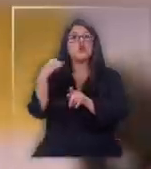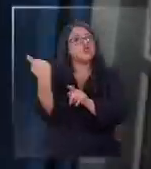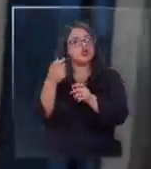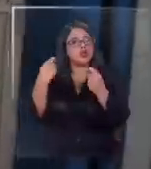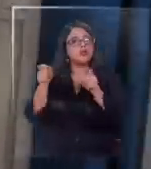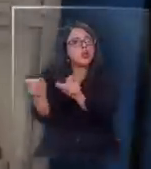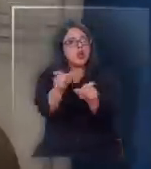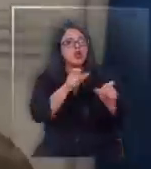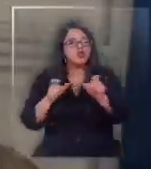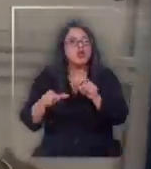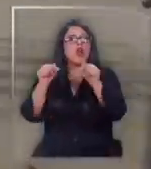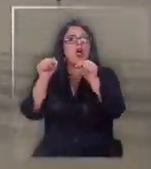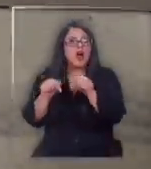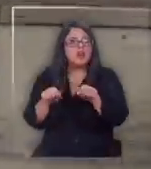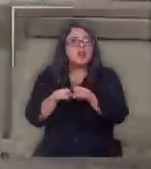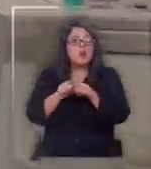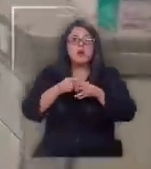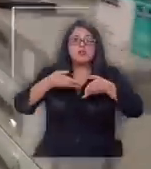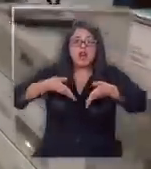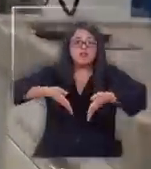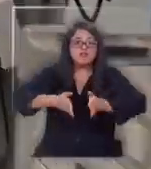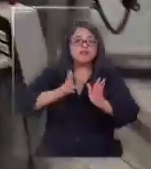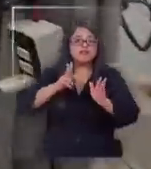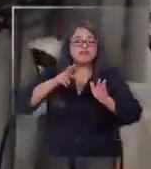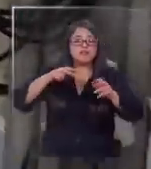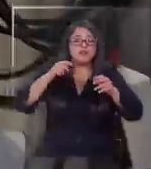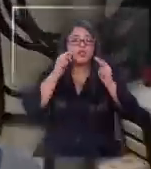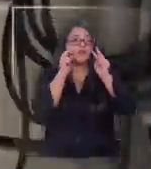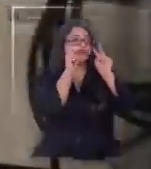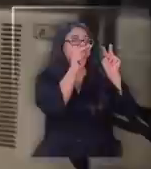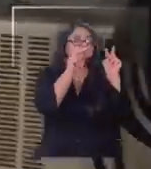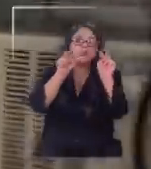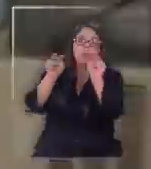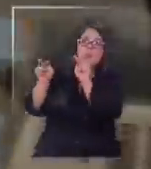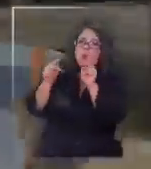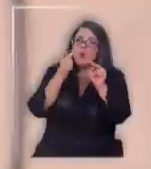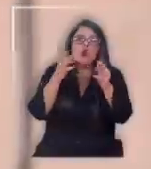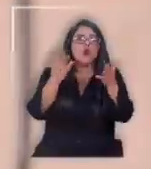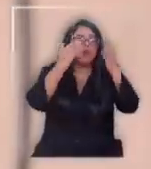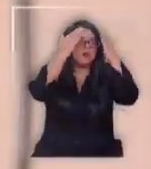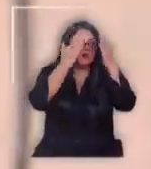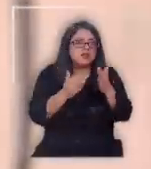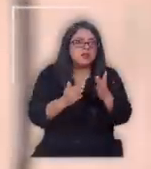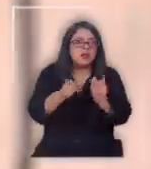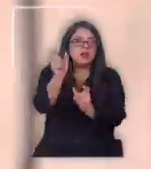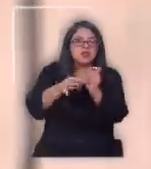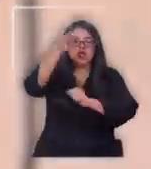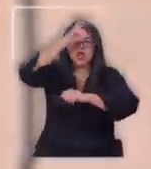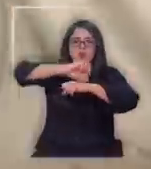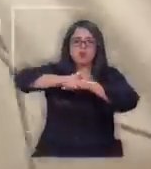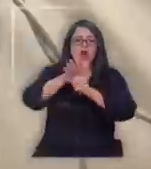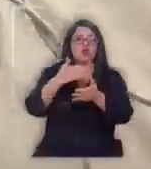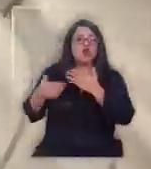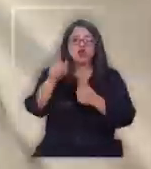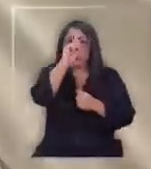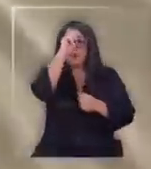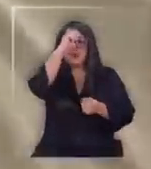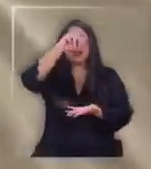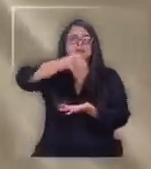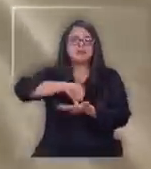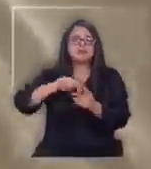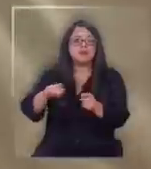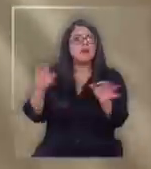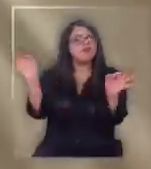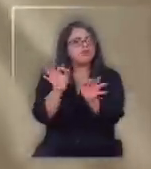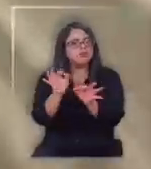controlamos. A través de este recorrido intentaremos ver cómo se atiende un paciente COVID en la posta central y si eso explica